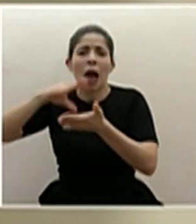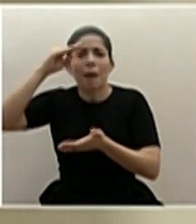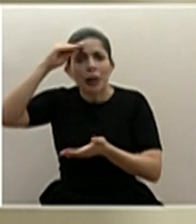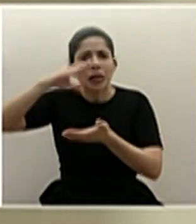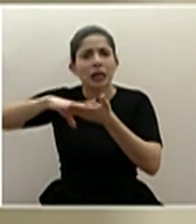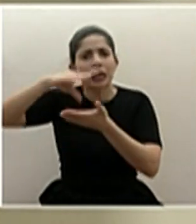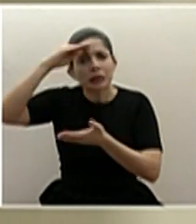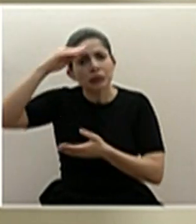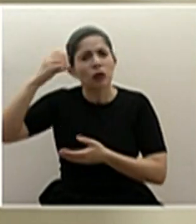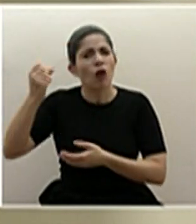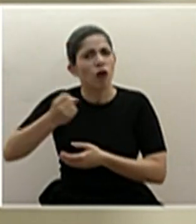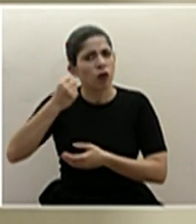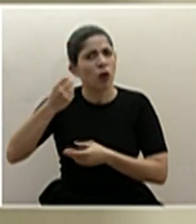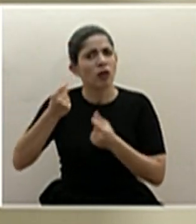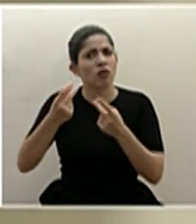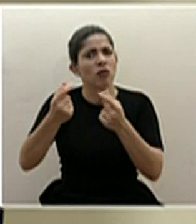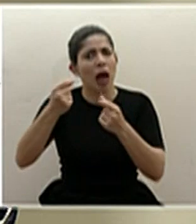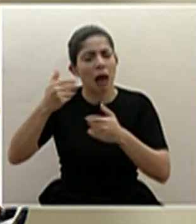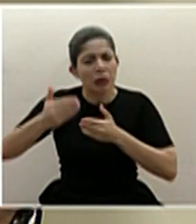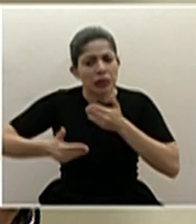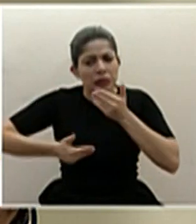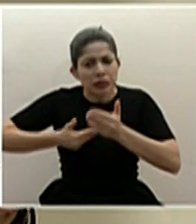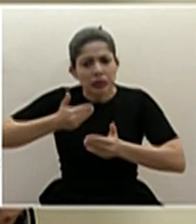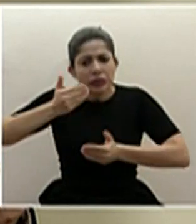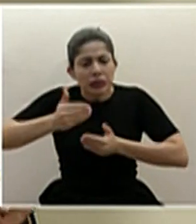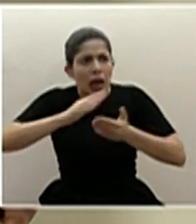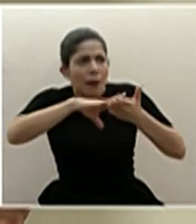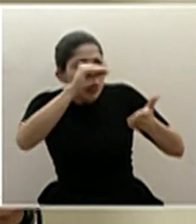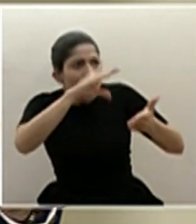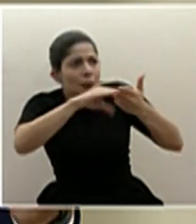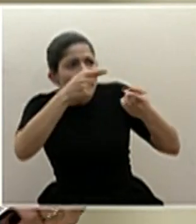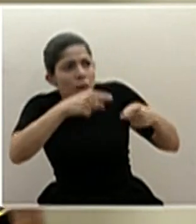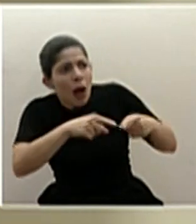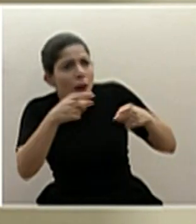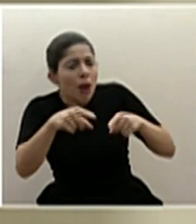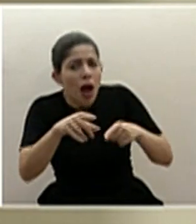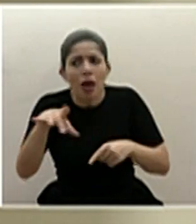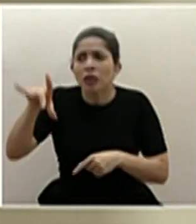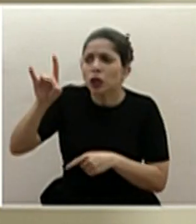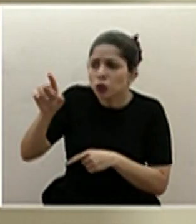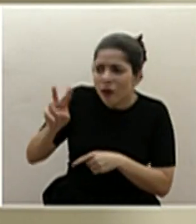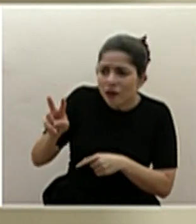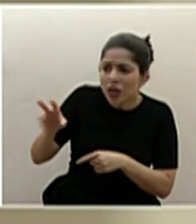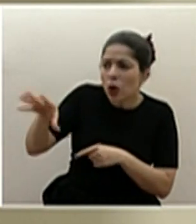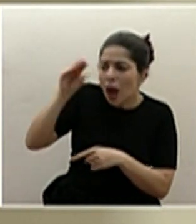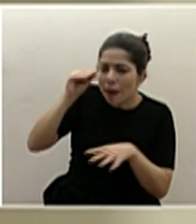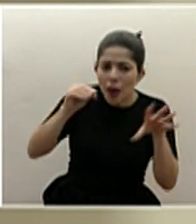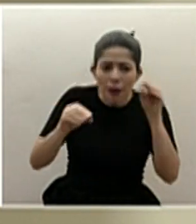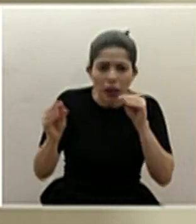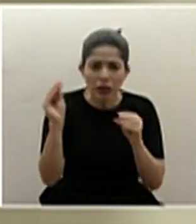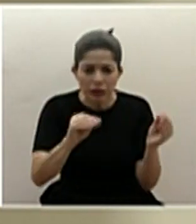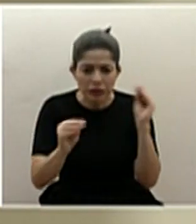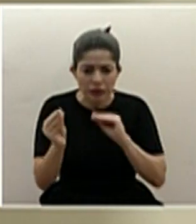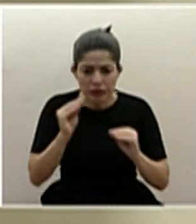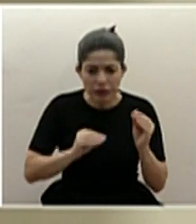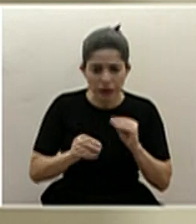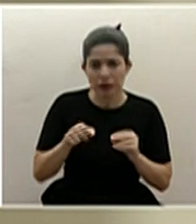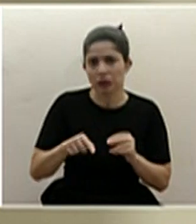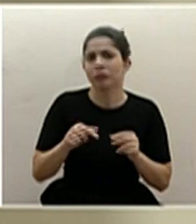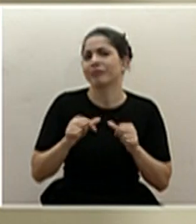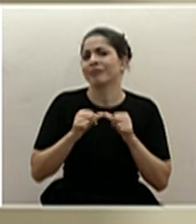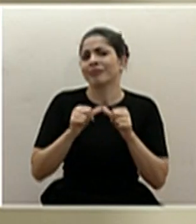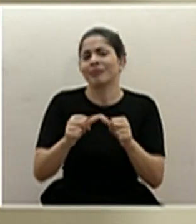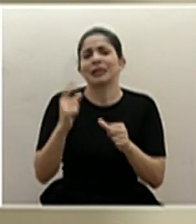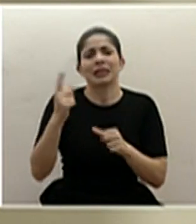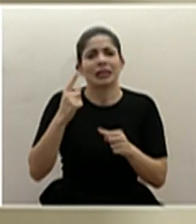sumamente intenso, muy acelerado, en donde hemos ido también aprendiendo de lo que se va descubriendo sobre el virus y su comportamiento, y que en todo momento estamos